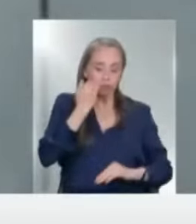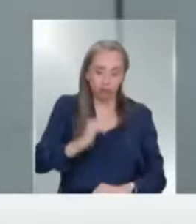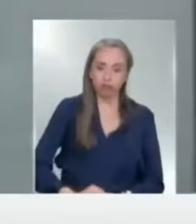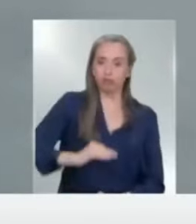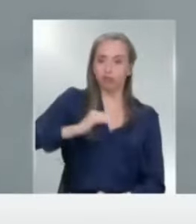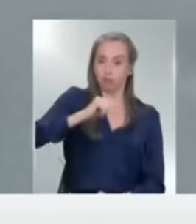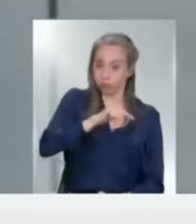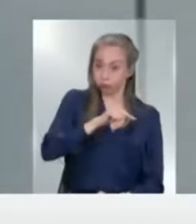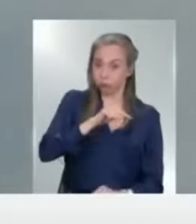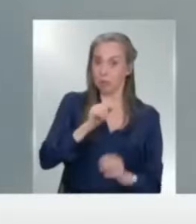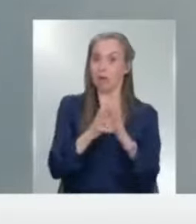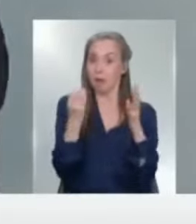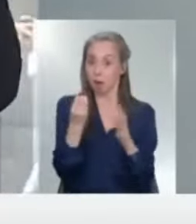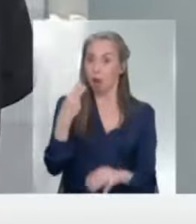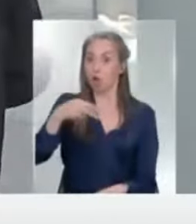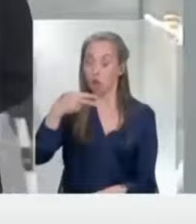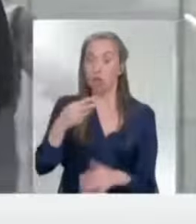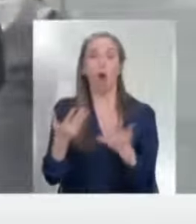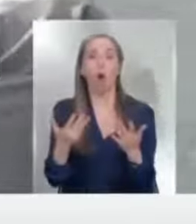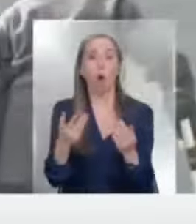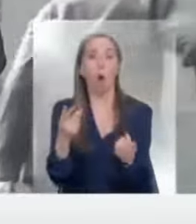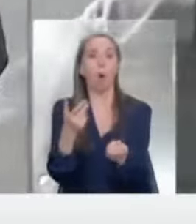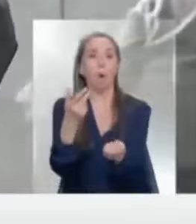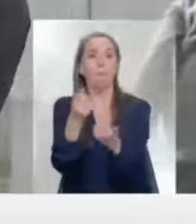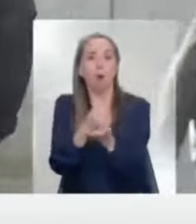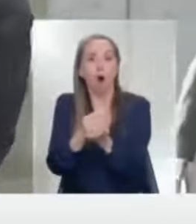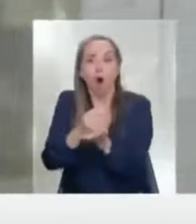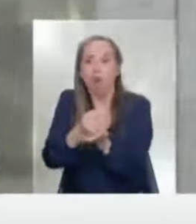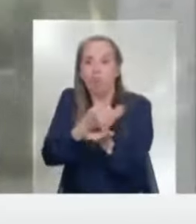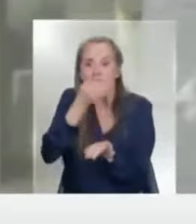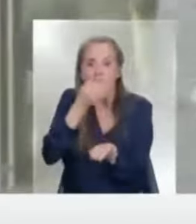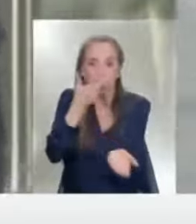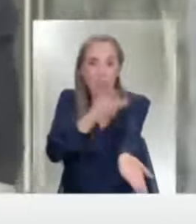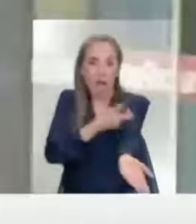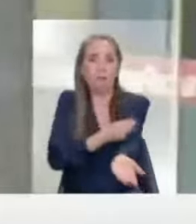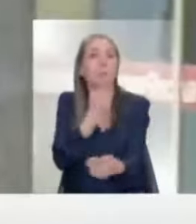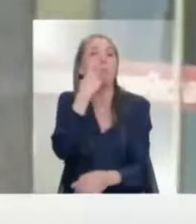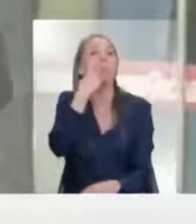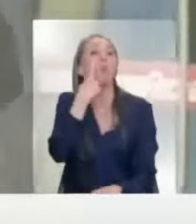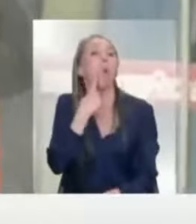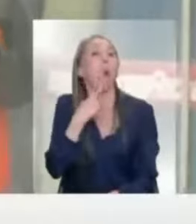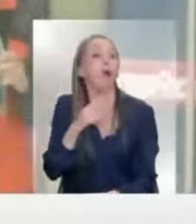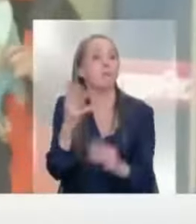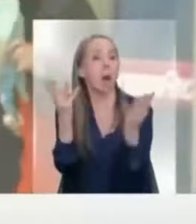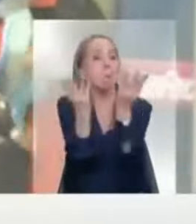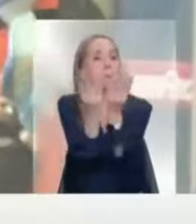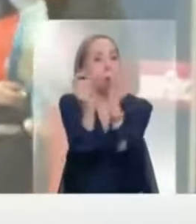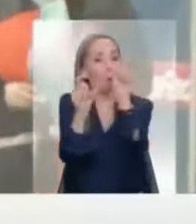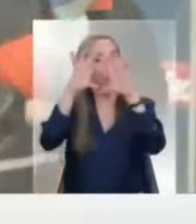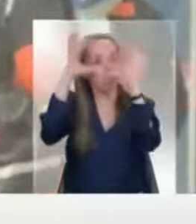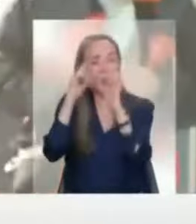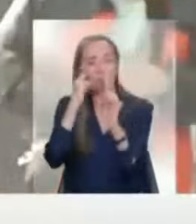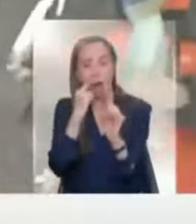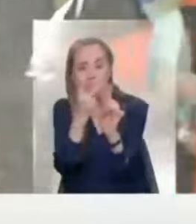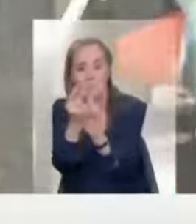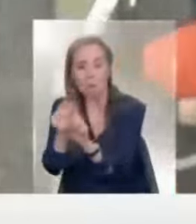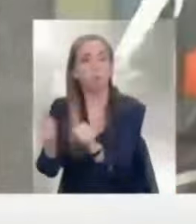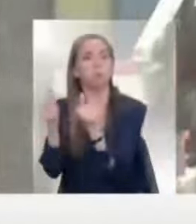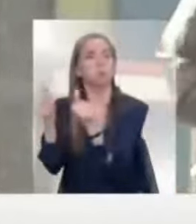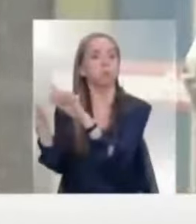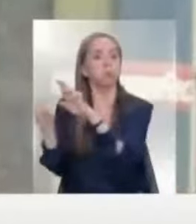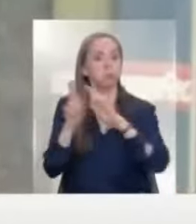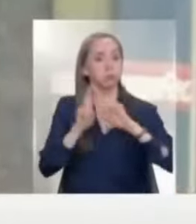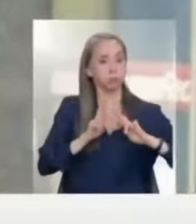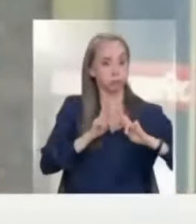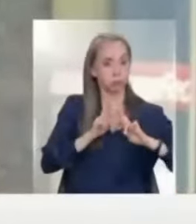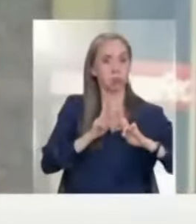es una gran noticia cómo funciona este tratamiento experimental que se está probando con pocas personas pero con grandes resultados nos